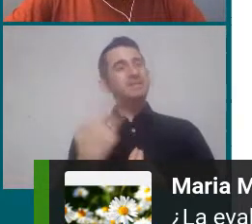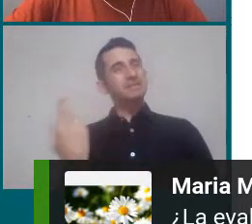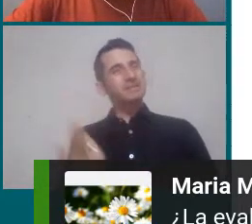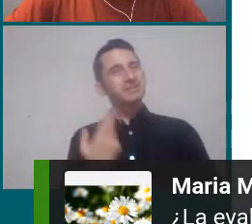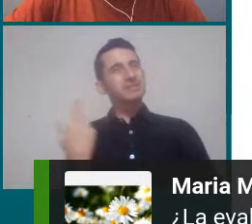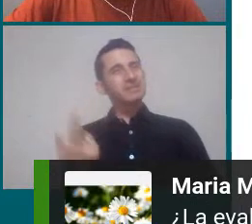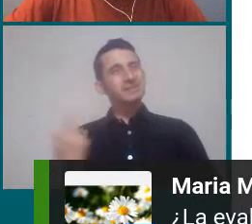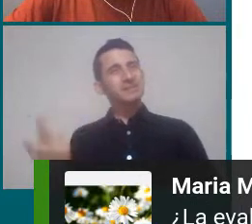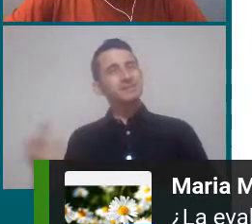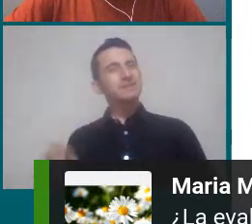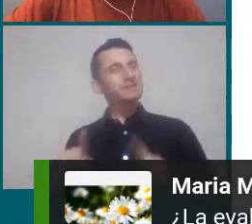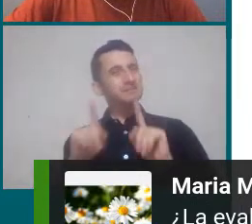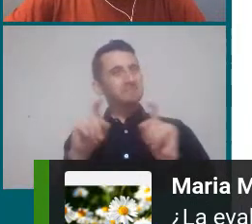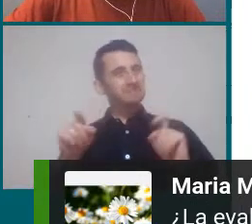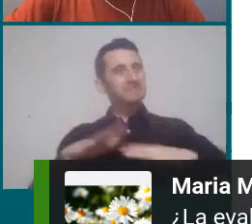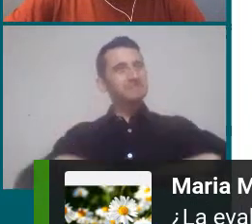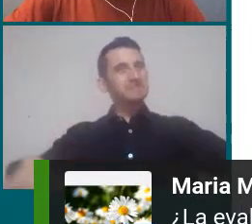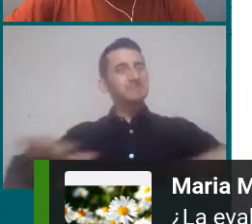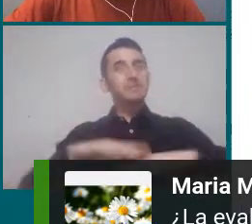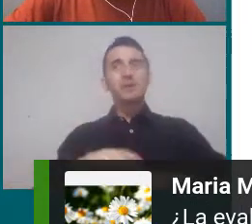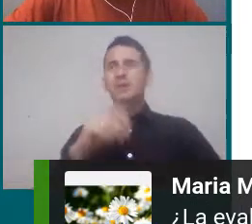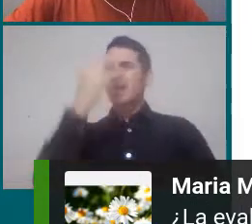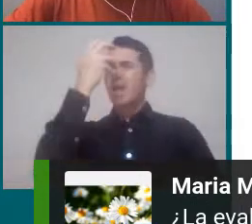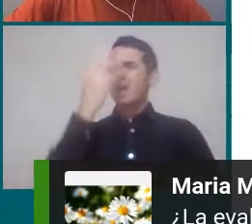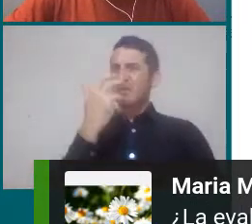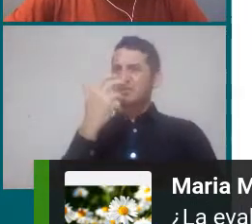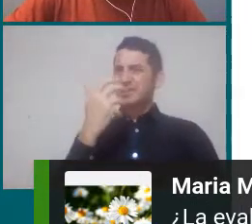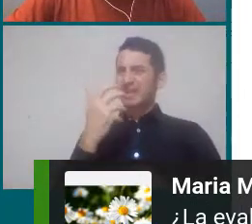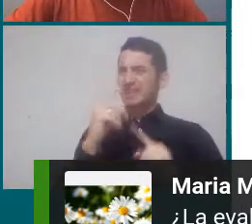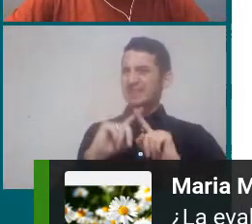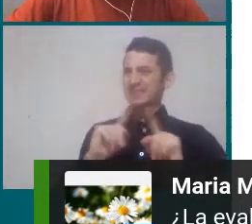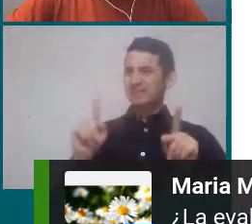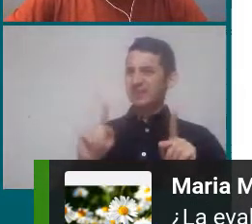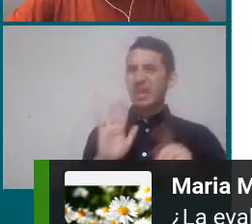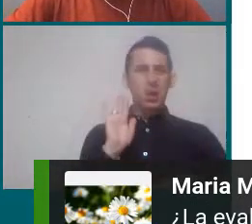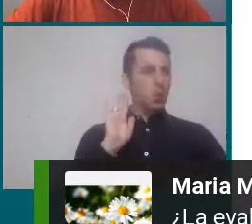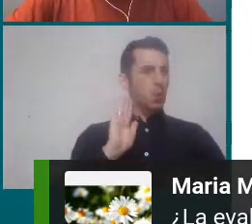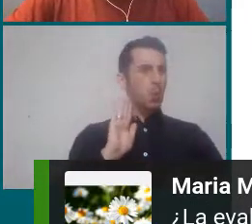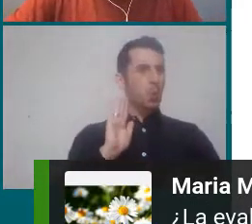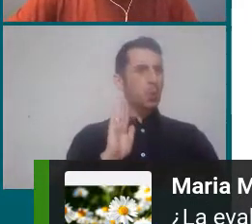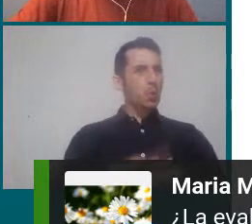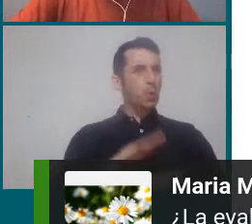también en varios espacios. ¿La evaluación es diferente por la situación de la pandemia?